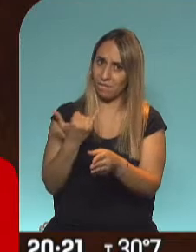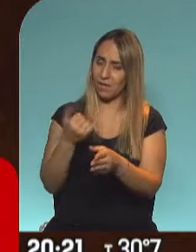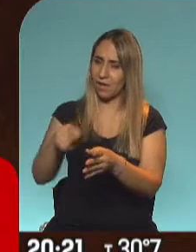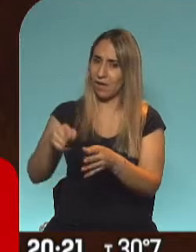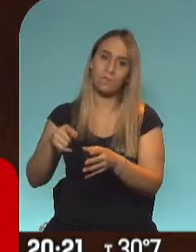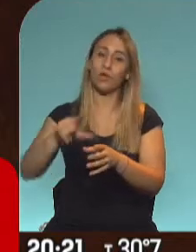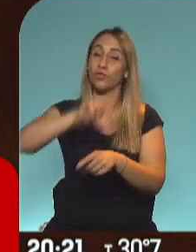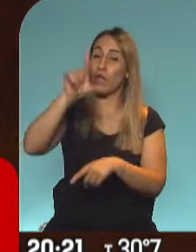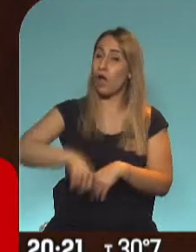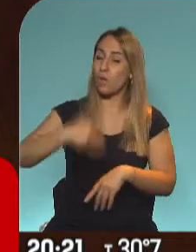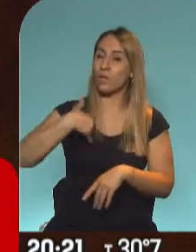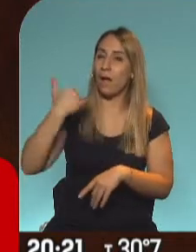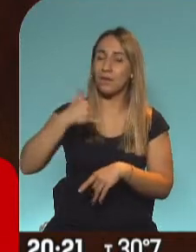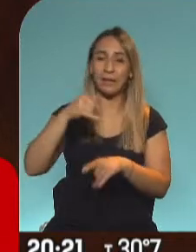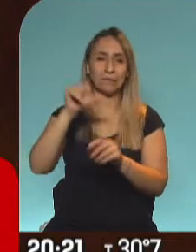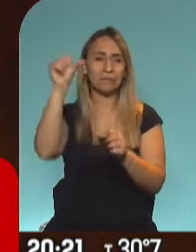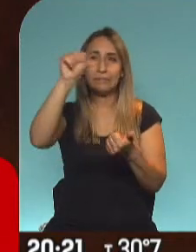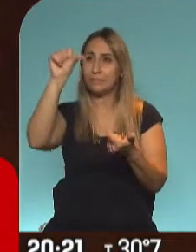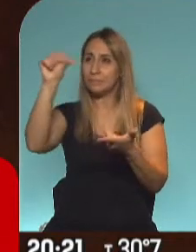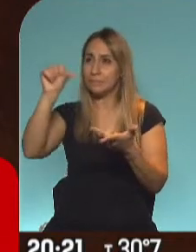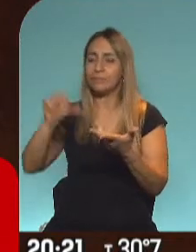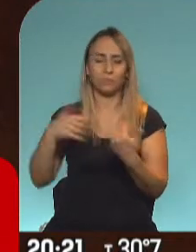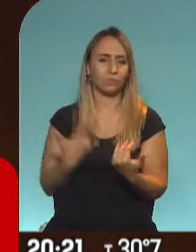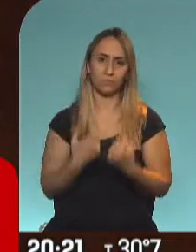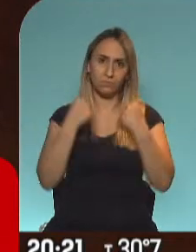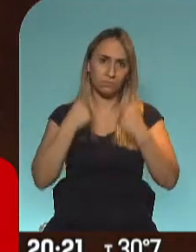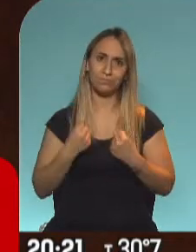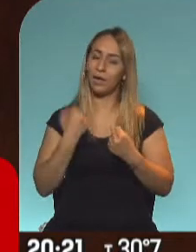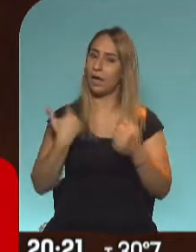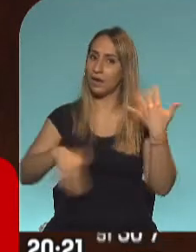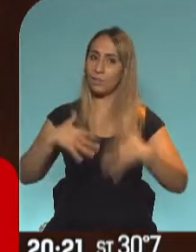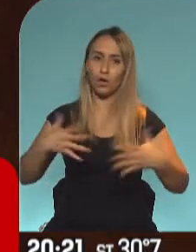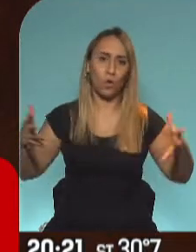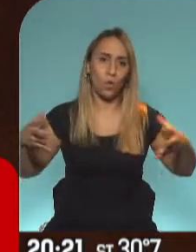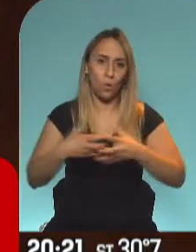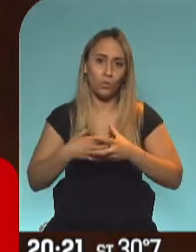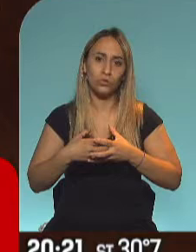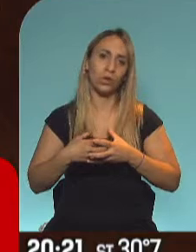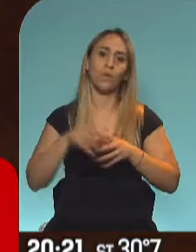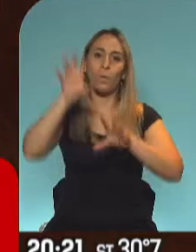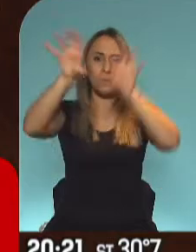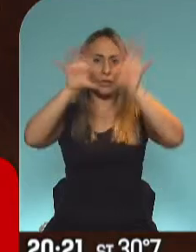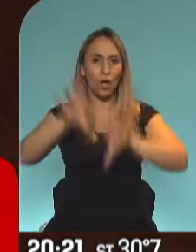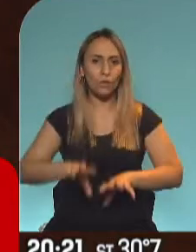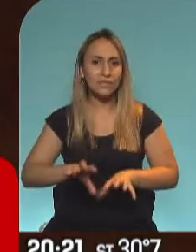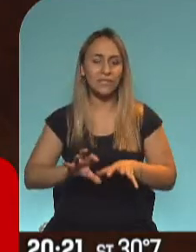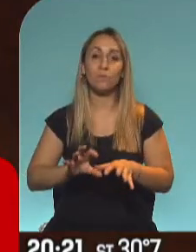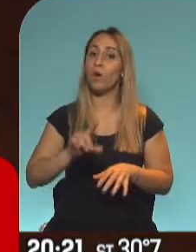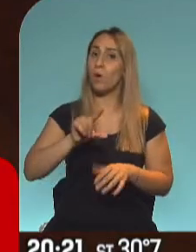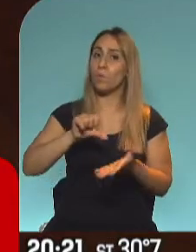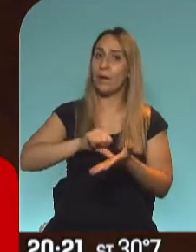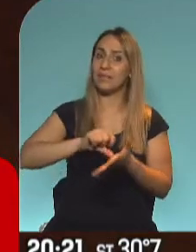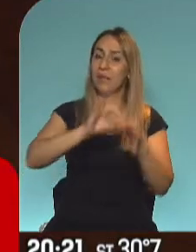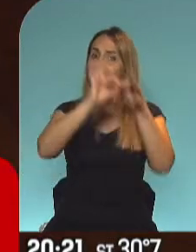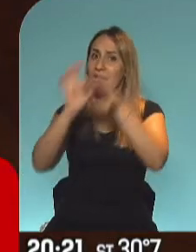en todo el país, por lo cual nos pusimos rápidamente a trabajar todos juntos, junto con todas las provincias. Somos un país federal, no es fácil